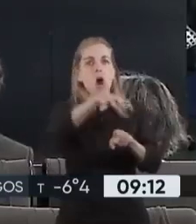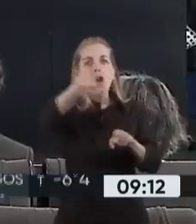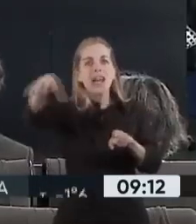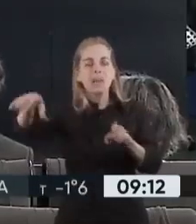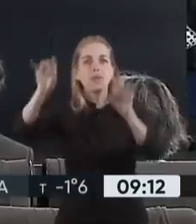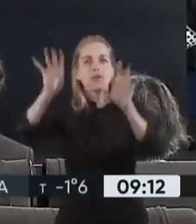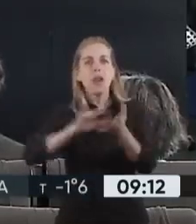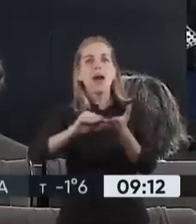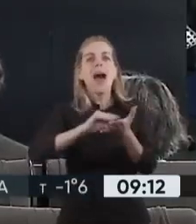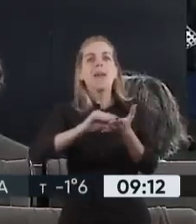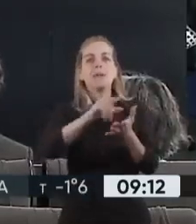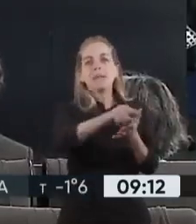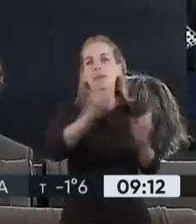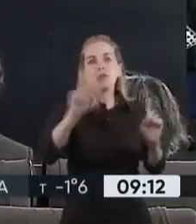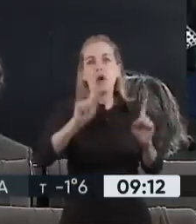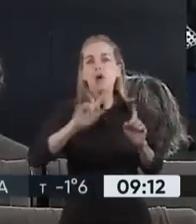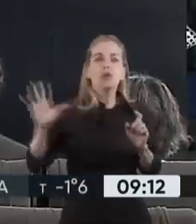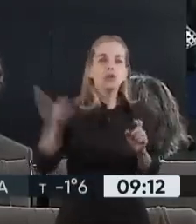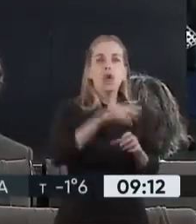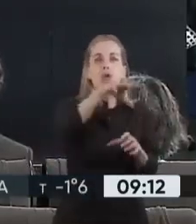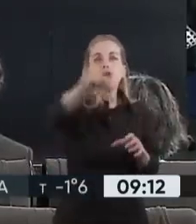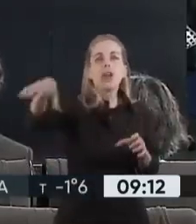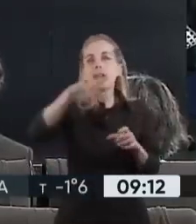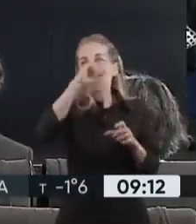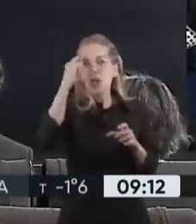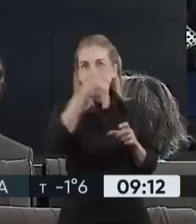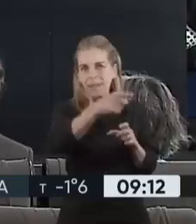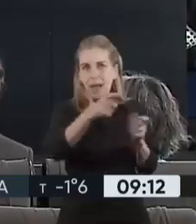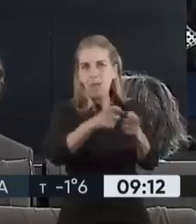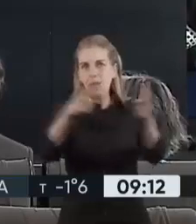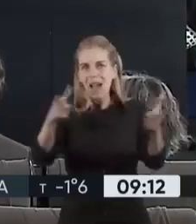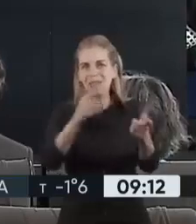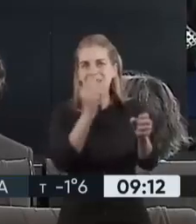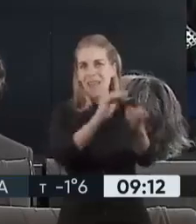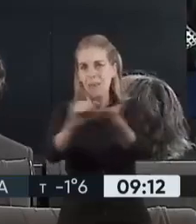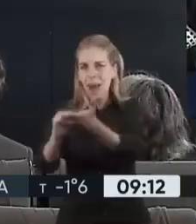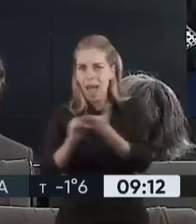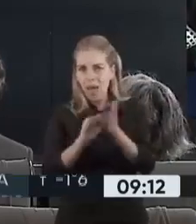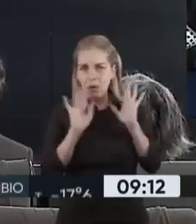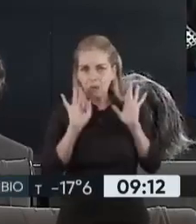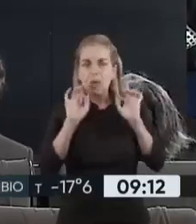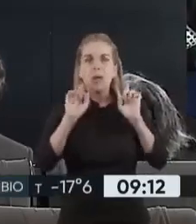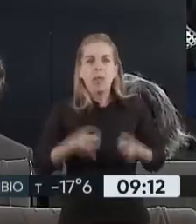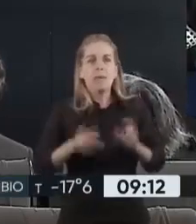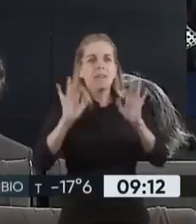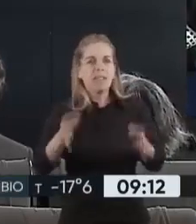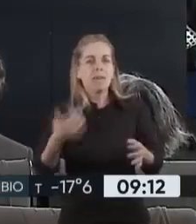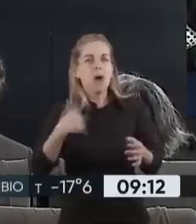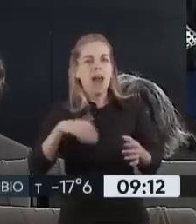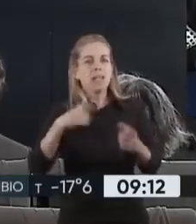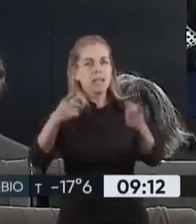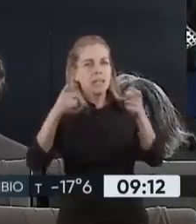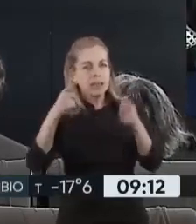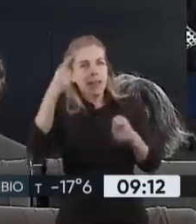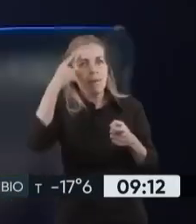administración centralizada por otra parte entendemos que argentina tiene que transitar un sendero de